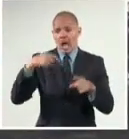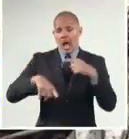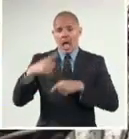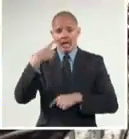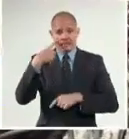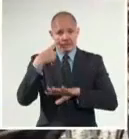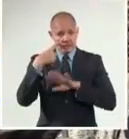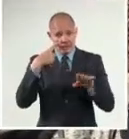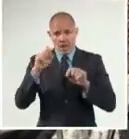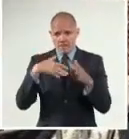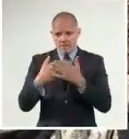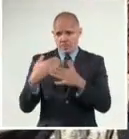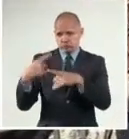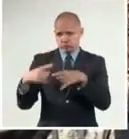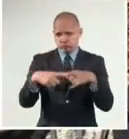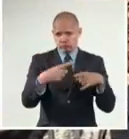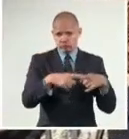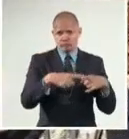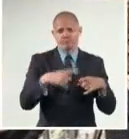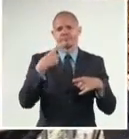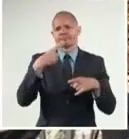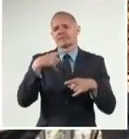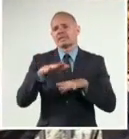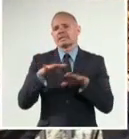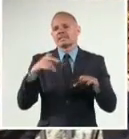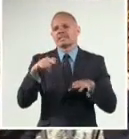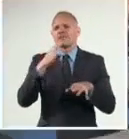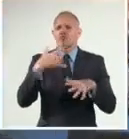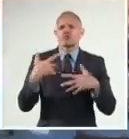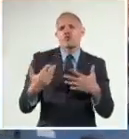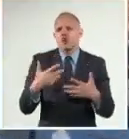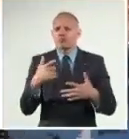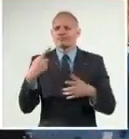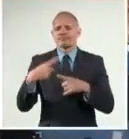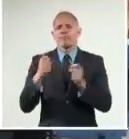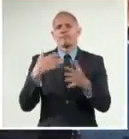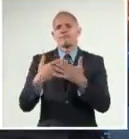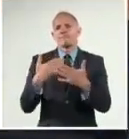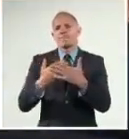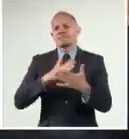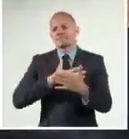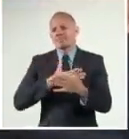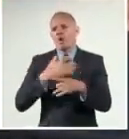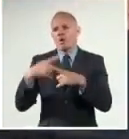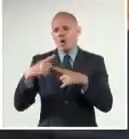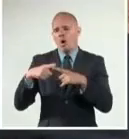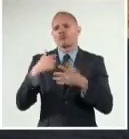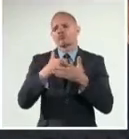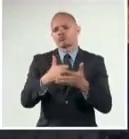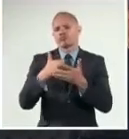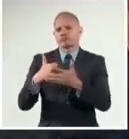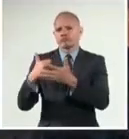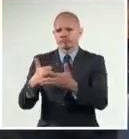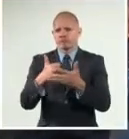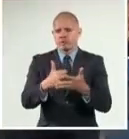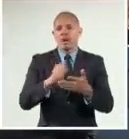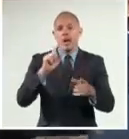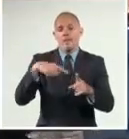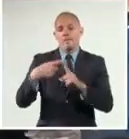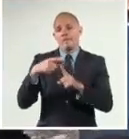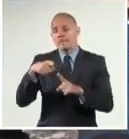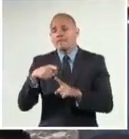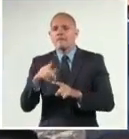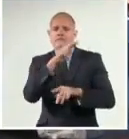papel protagónico para trabajadores y medios técnicos del Grupo Empresarial de Reciclaje y fuerzas del Ministerio de